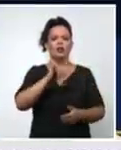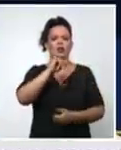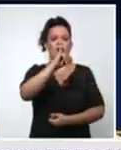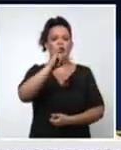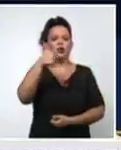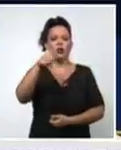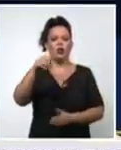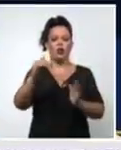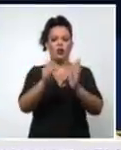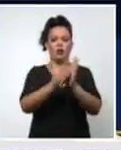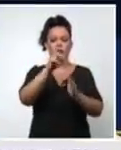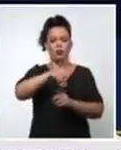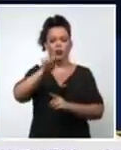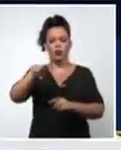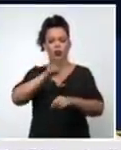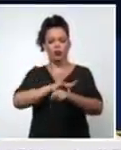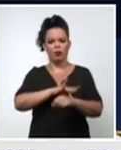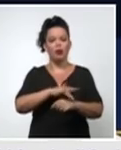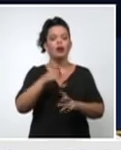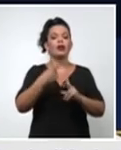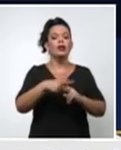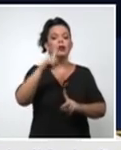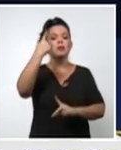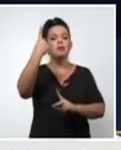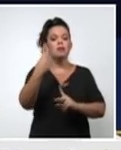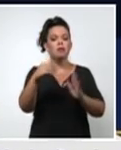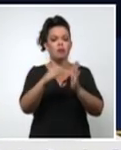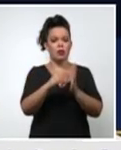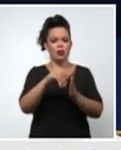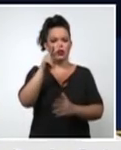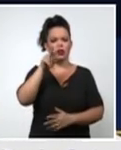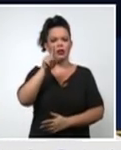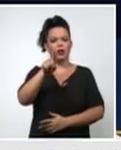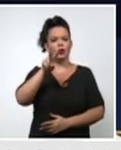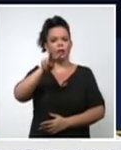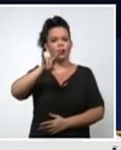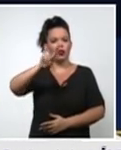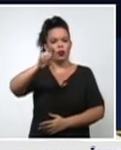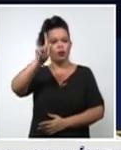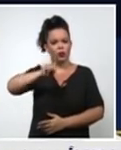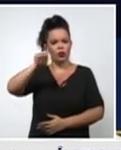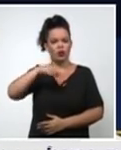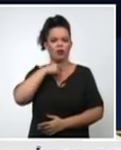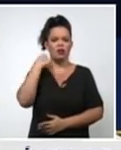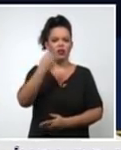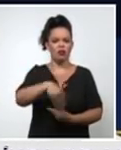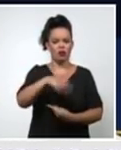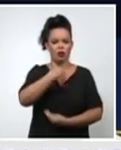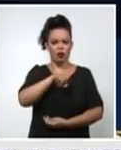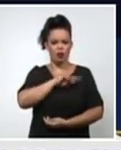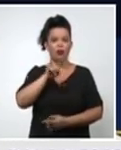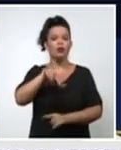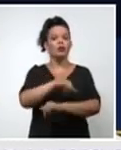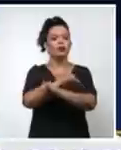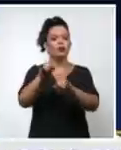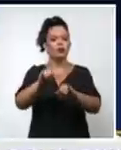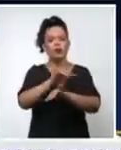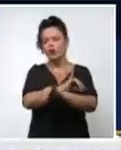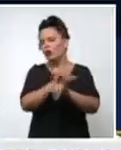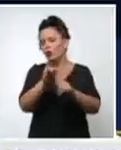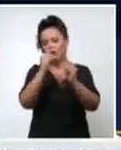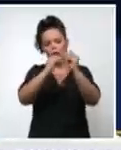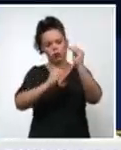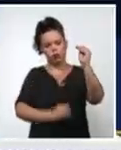y 1.129 pacientes fallecieron en el día de ayer. Le sigue así India, Rusia,